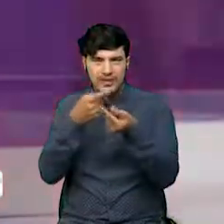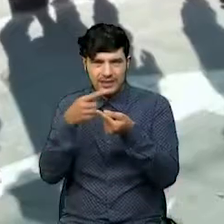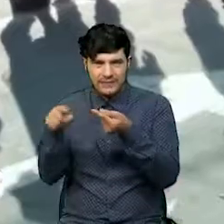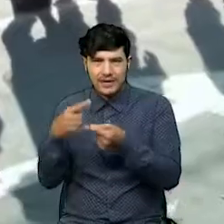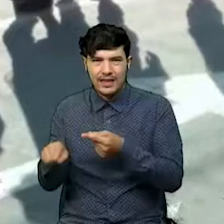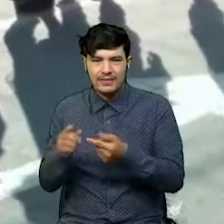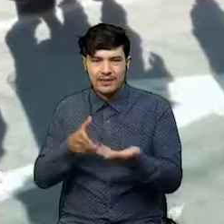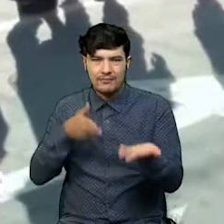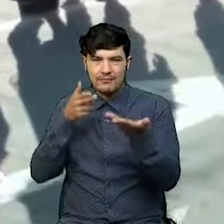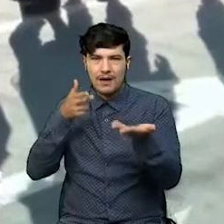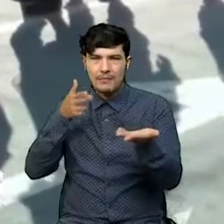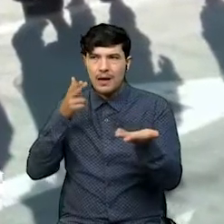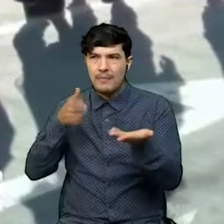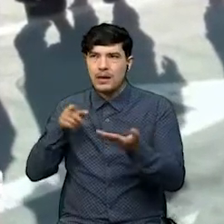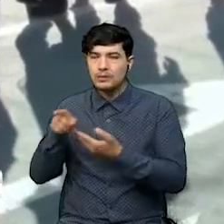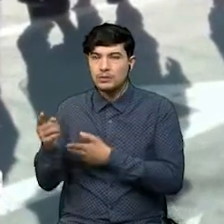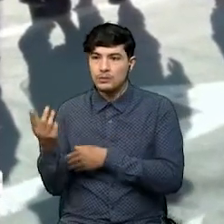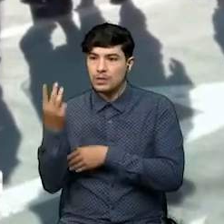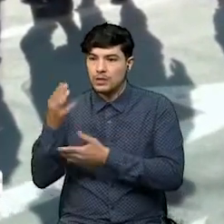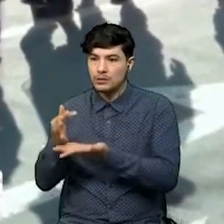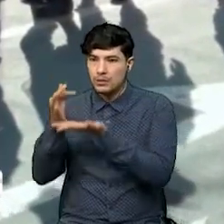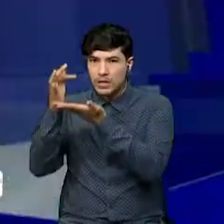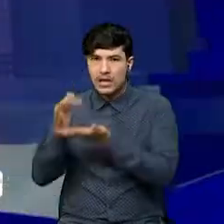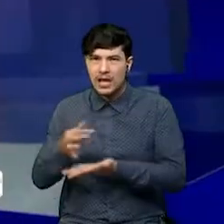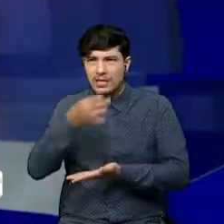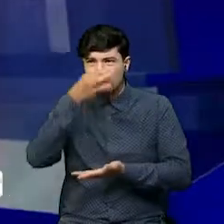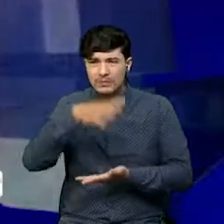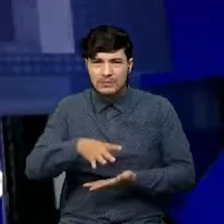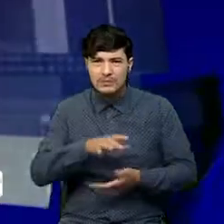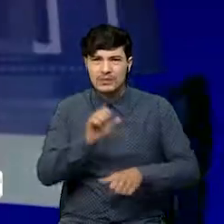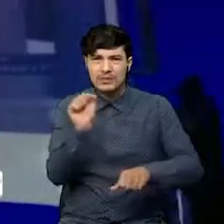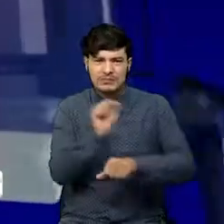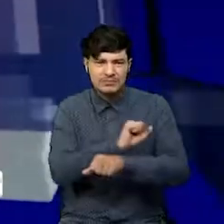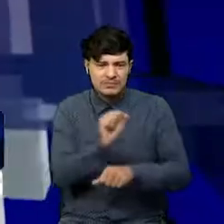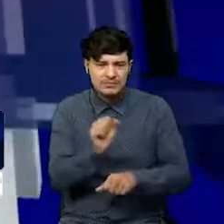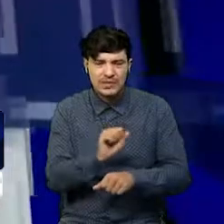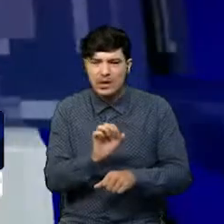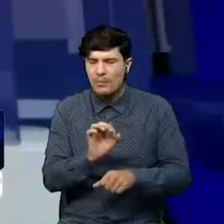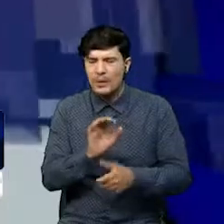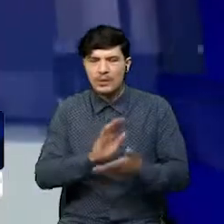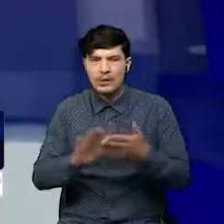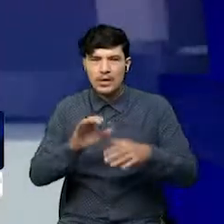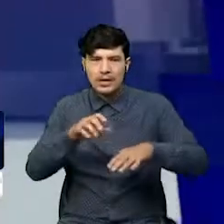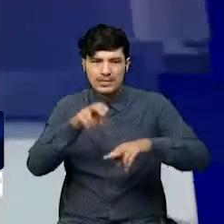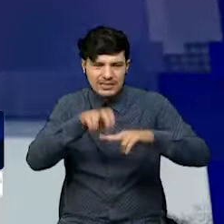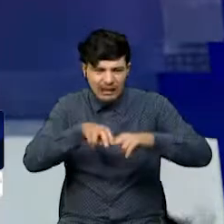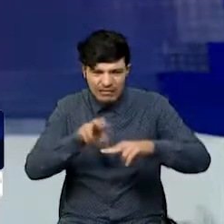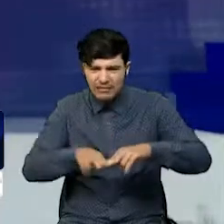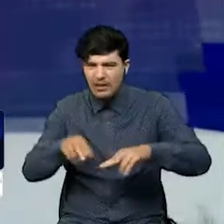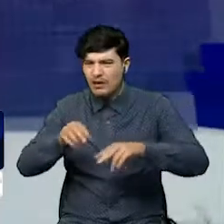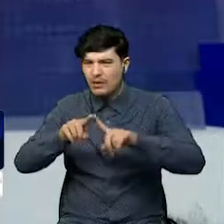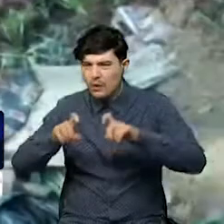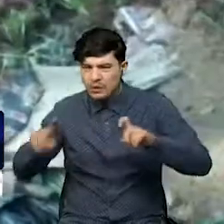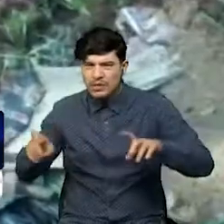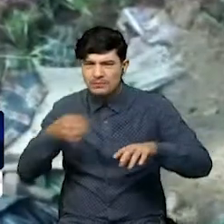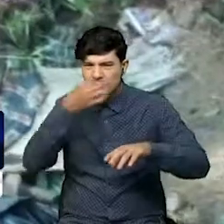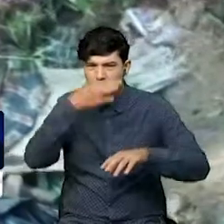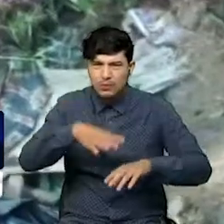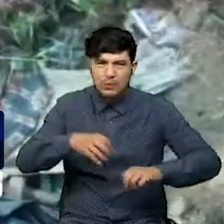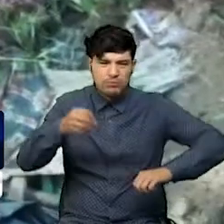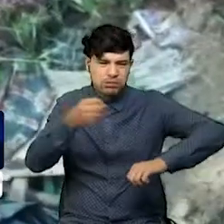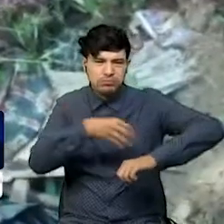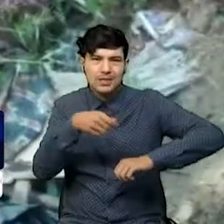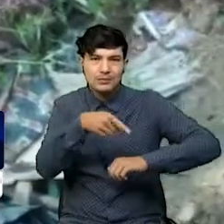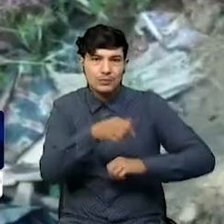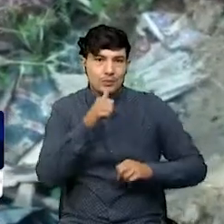tres toneladas de residuos sólidos entre muebles para el hogar colchones tablas y coches para bebé fueron sustraídos de la quebrada las